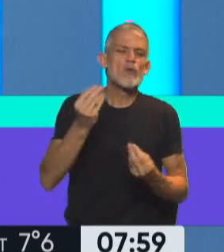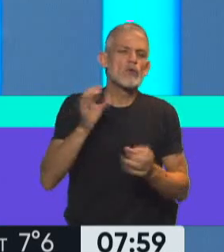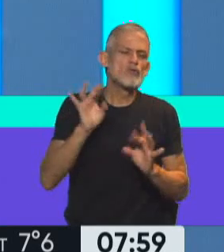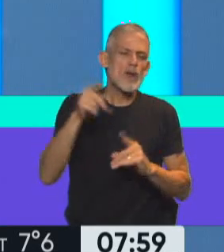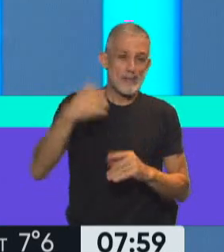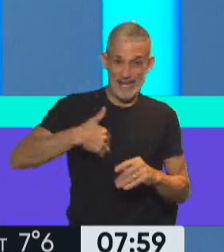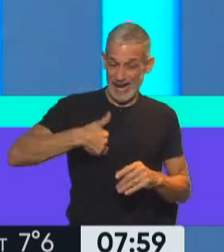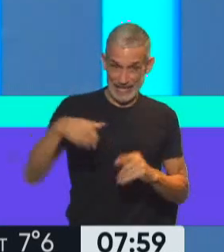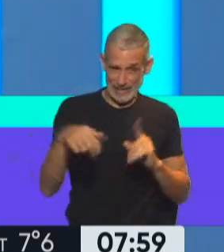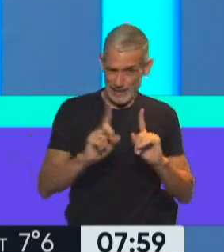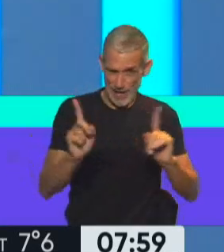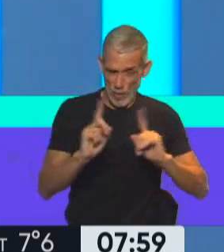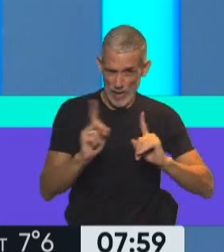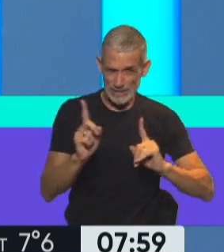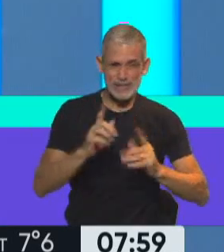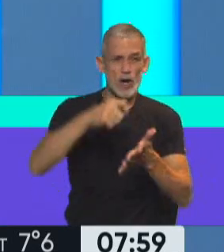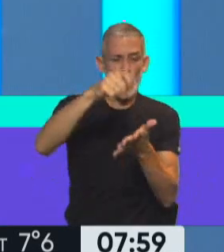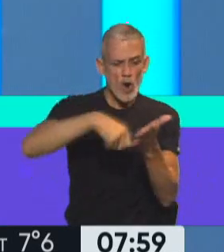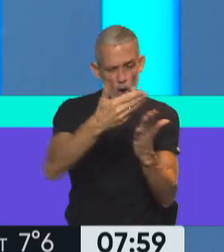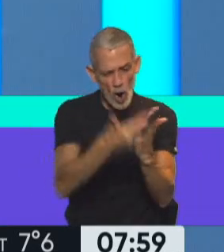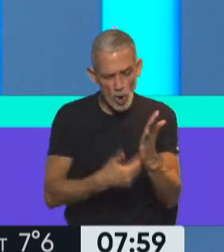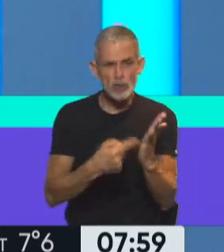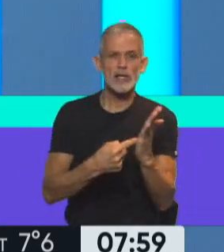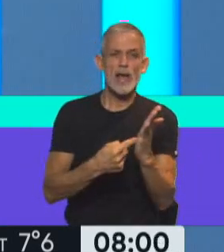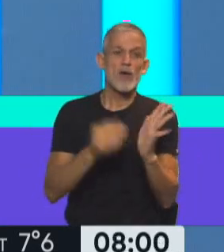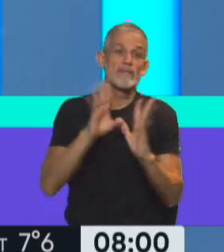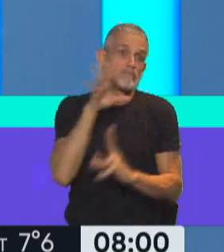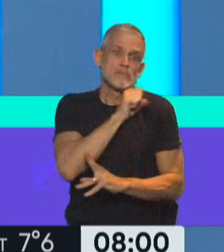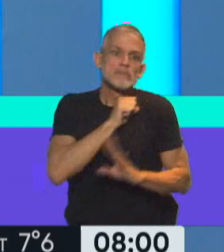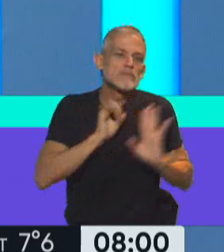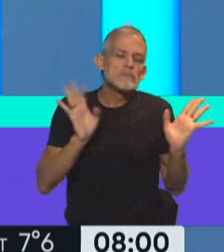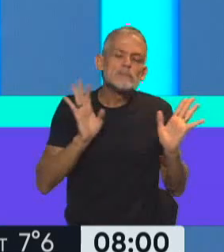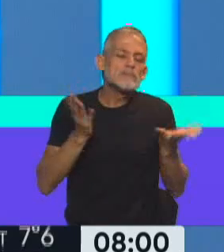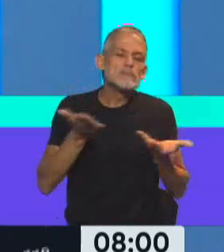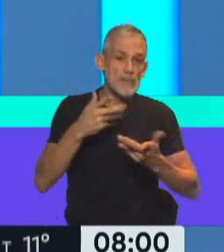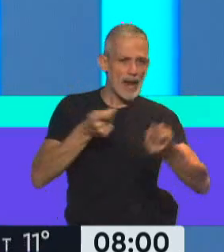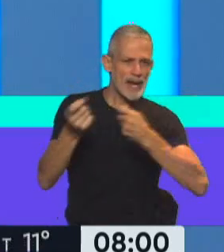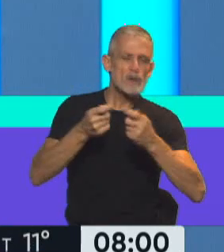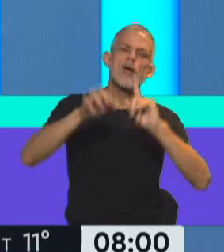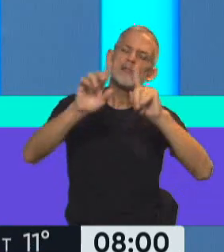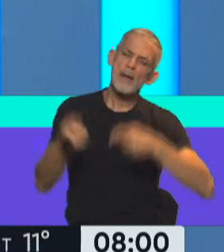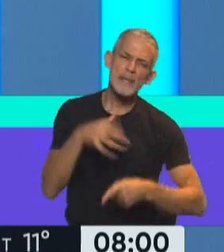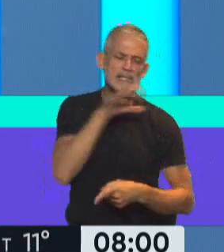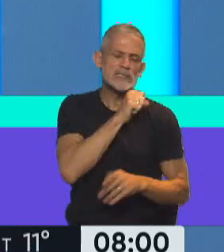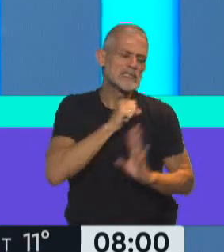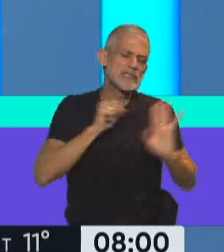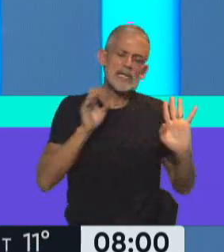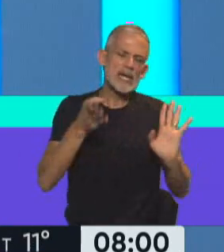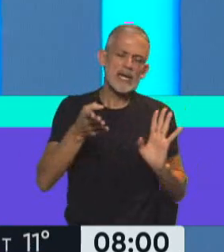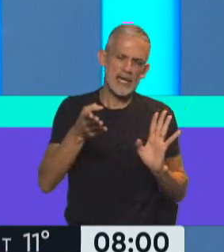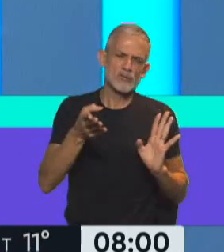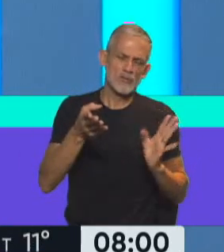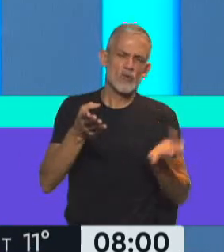de la República Argentina. Los contratos muchas veces son confidenciales y también las negociaciones son confidenciales, y en